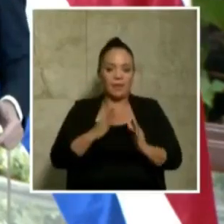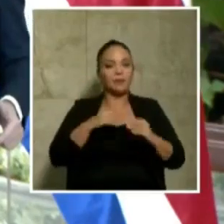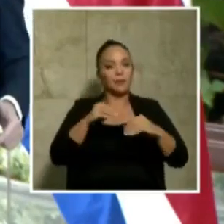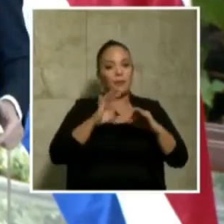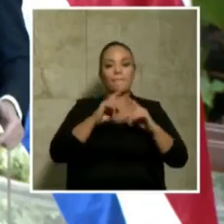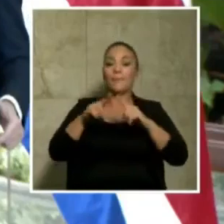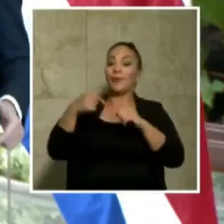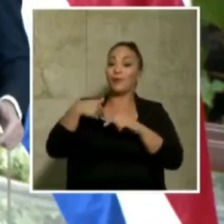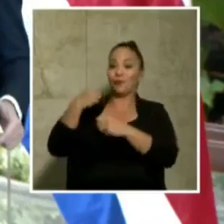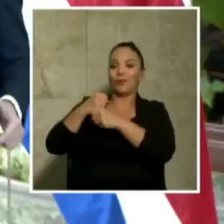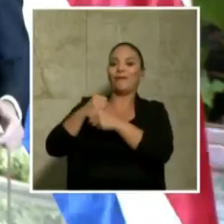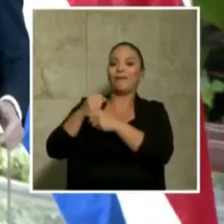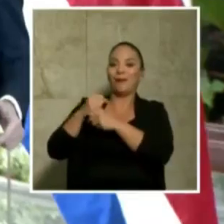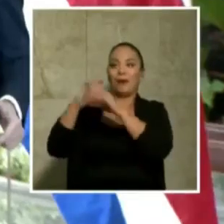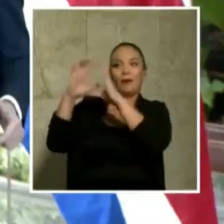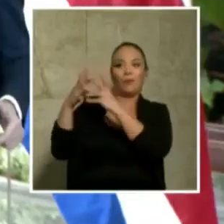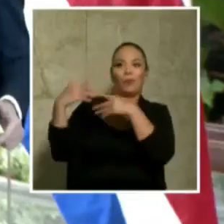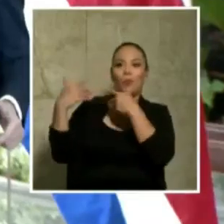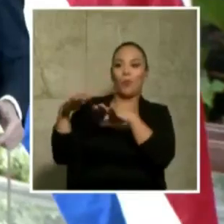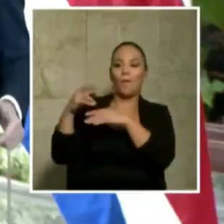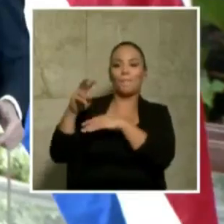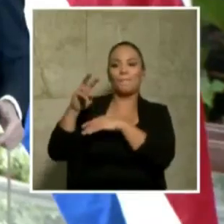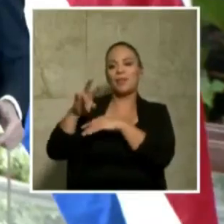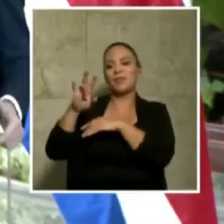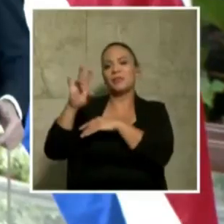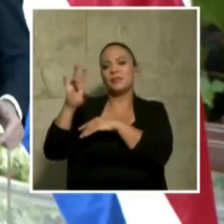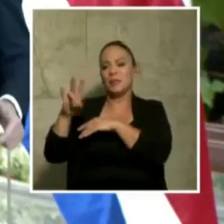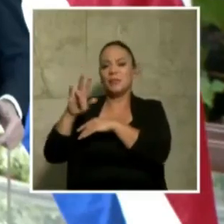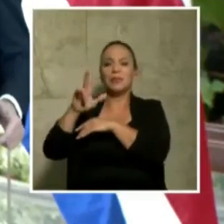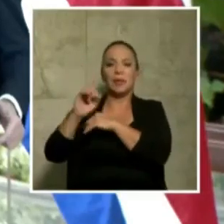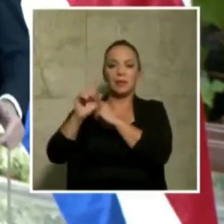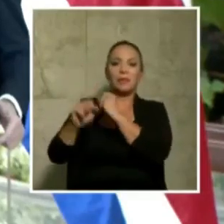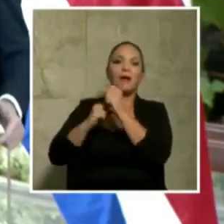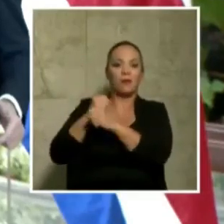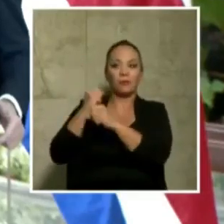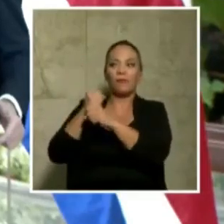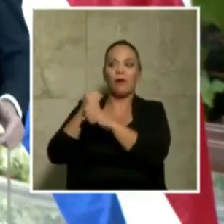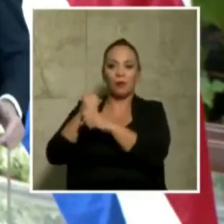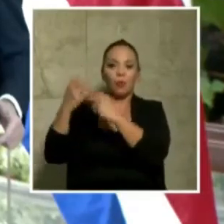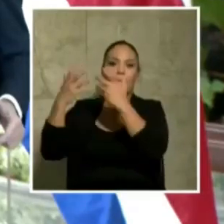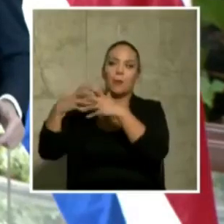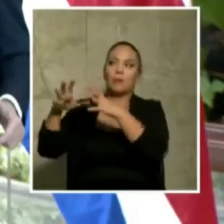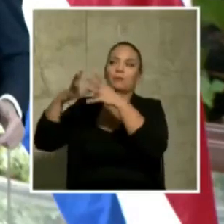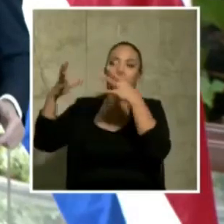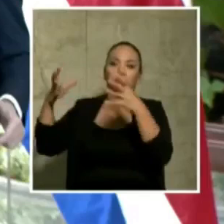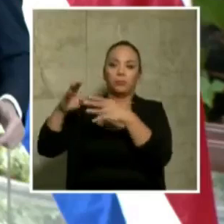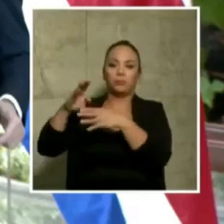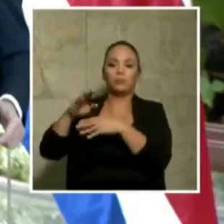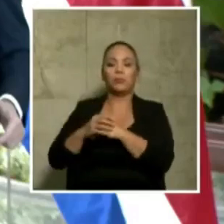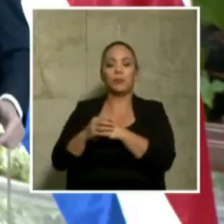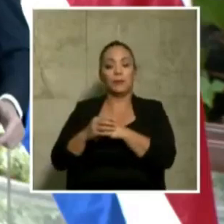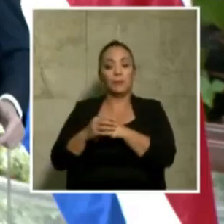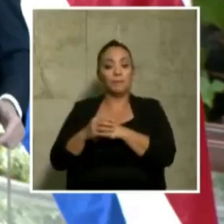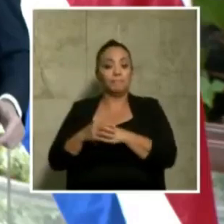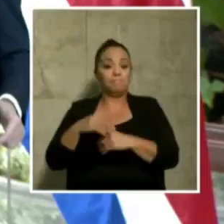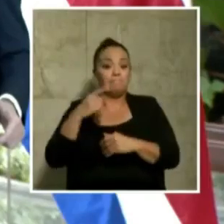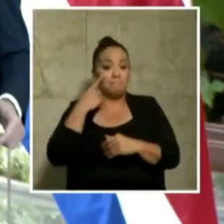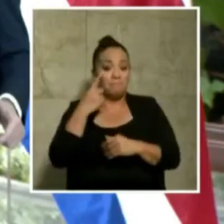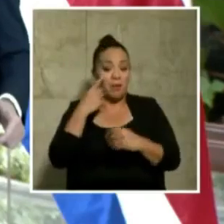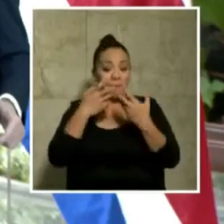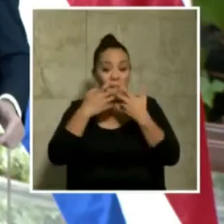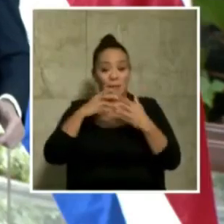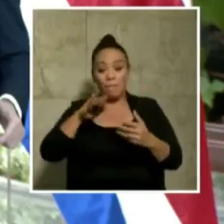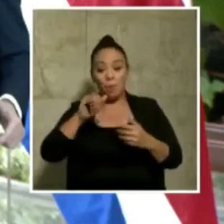esos mundos por 27, 30 años. Empresas como Boston Scientific, que